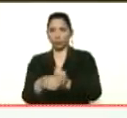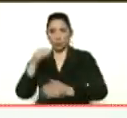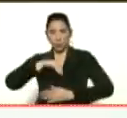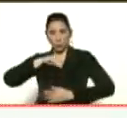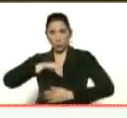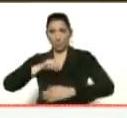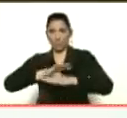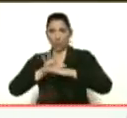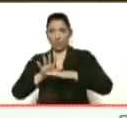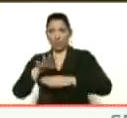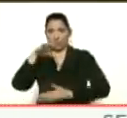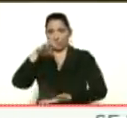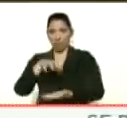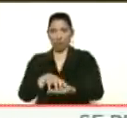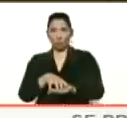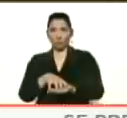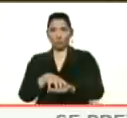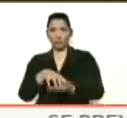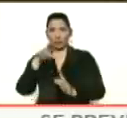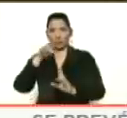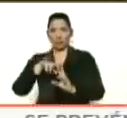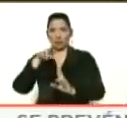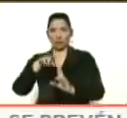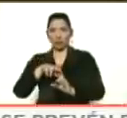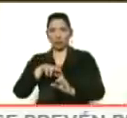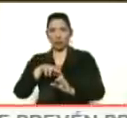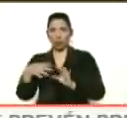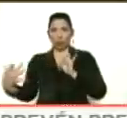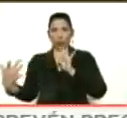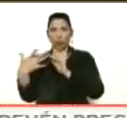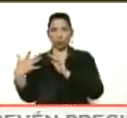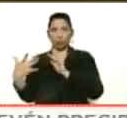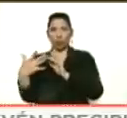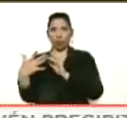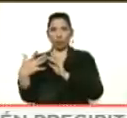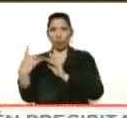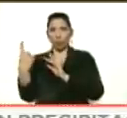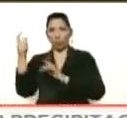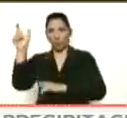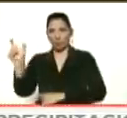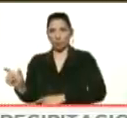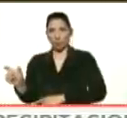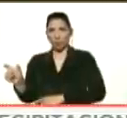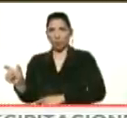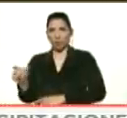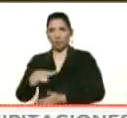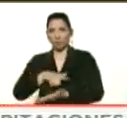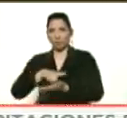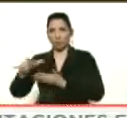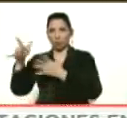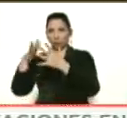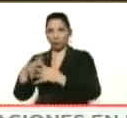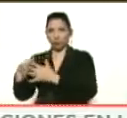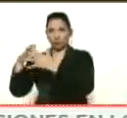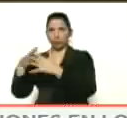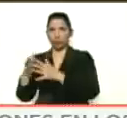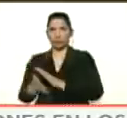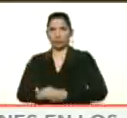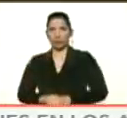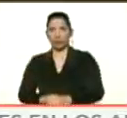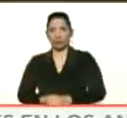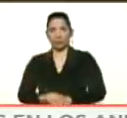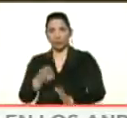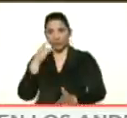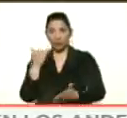COVID-19 en el estado Táchira y tuvo contacto con una persona que viajó a los Estados Unidos de Norteamérica. Fíjense